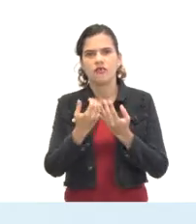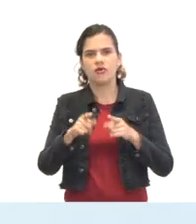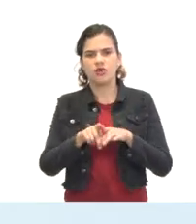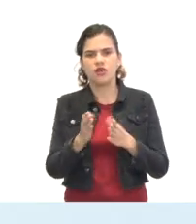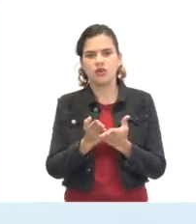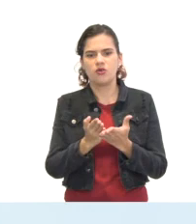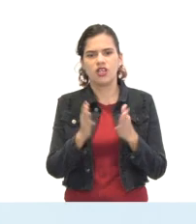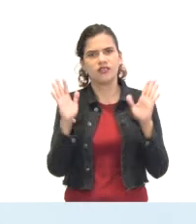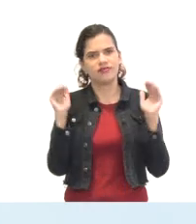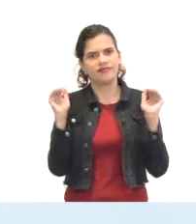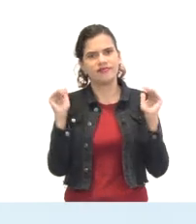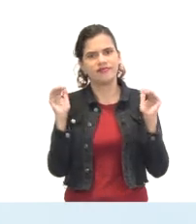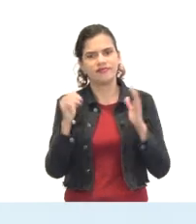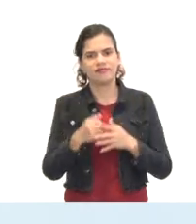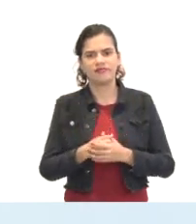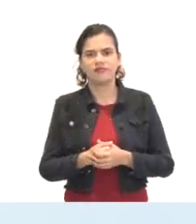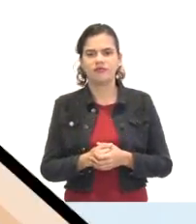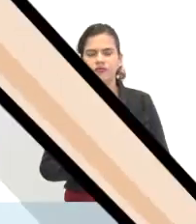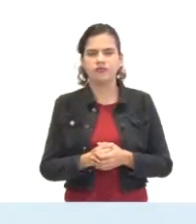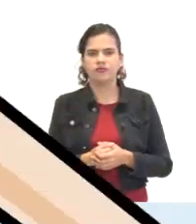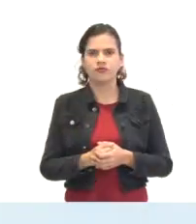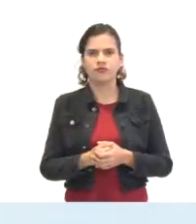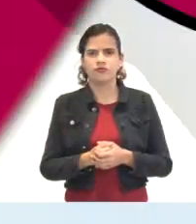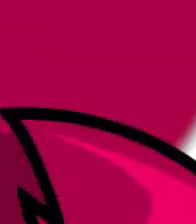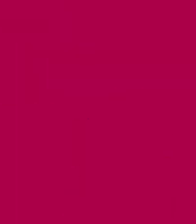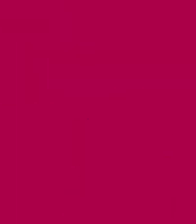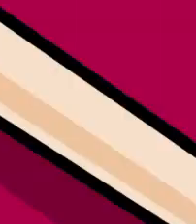una escuela. Hasta luego.